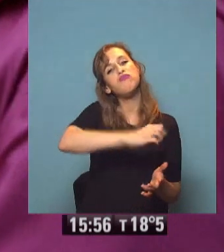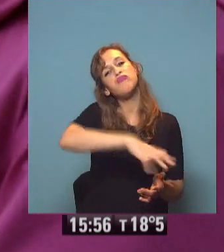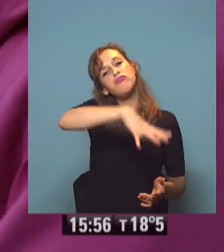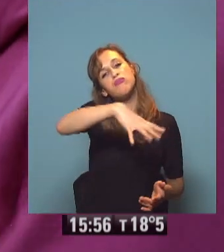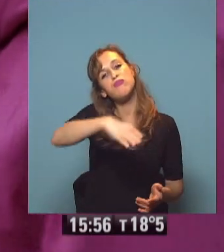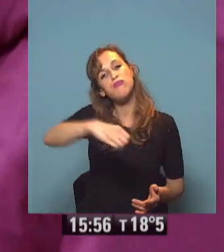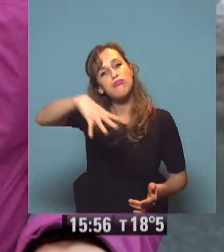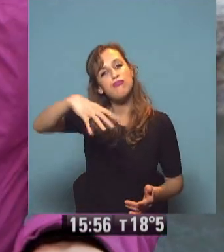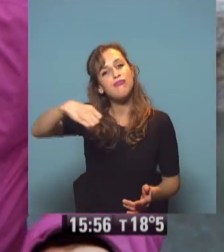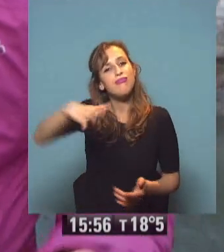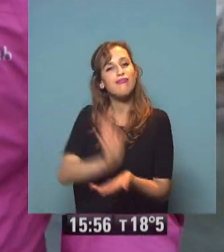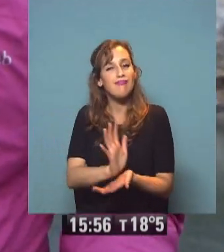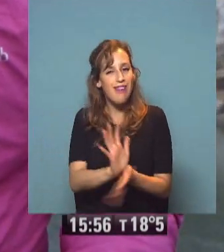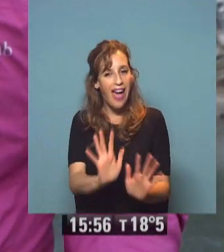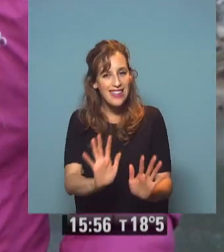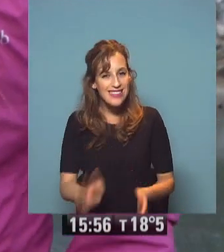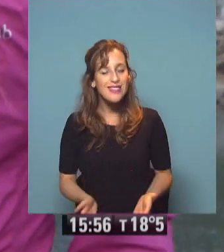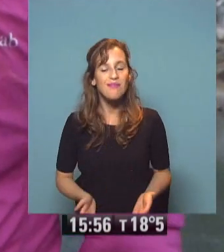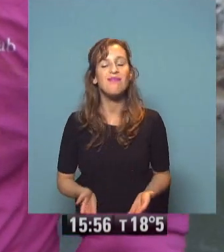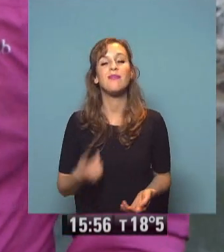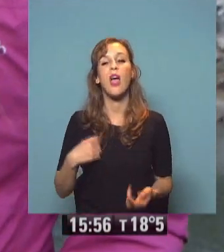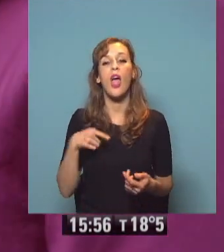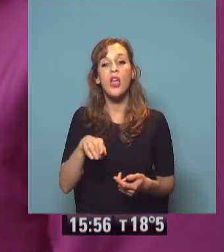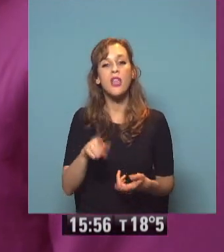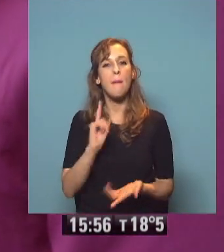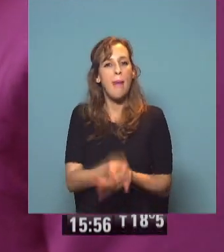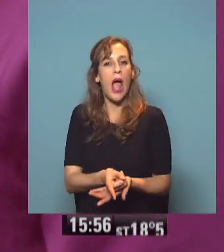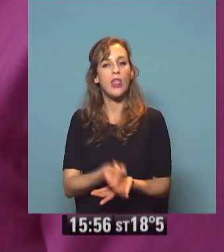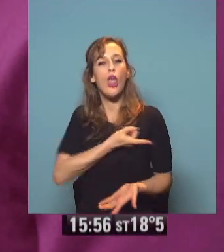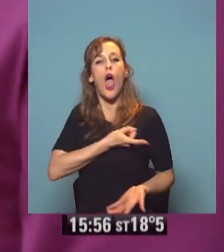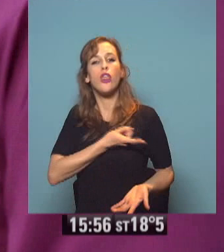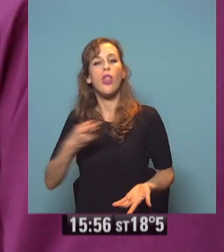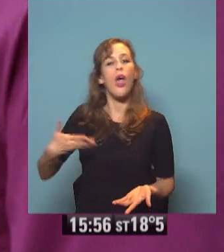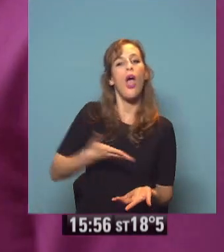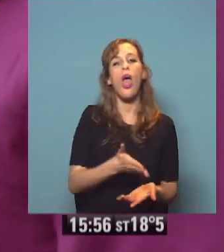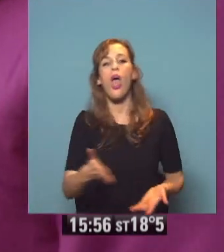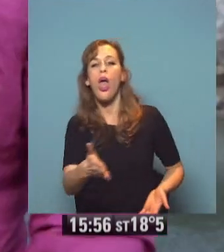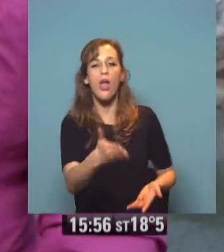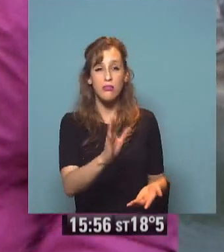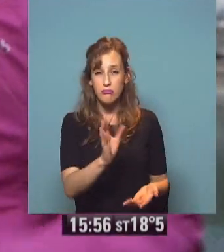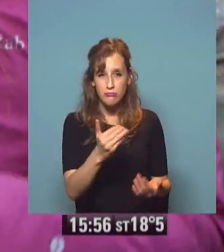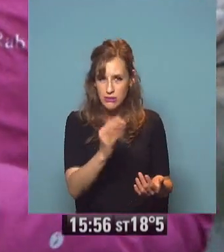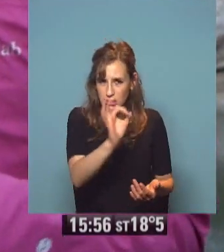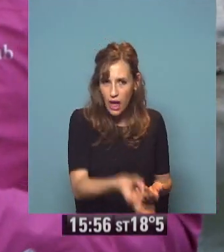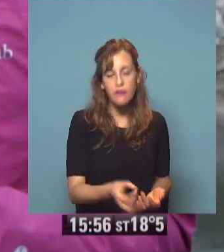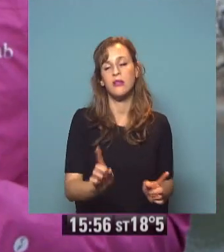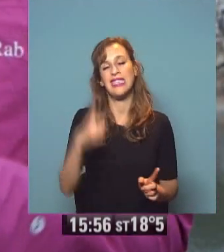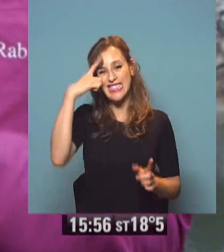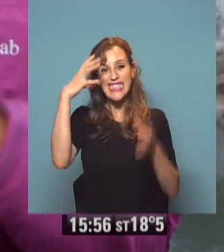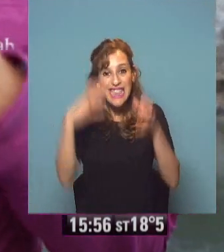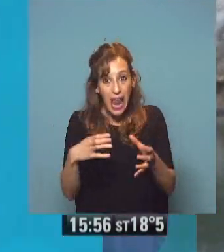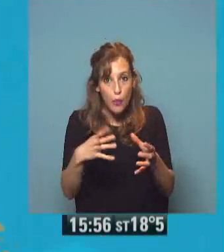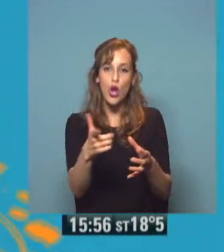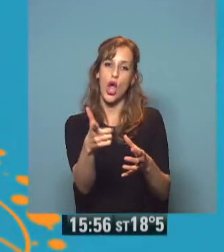van dando como pequeños saltos. ¿No pueden decidir para qué lado ir si se dejan llevar por la corriente? ¿Tienen un cerebro? No, no tienen cerebro. No